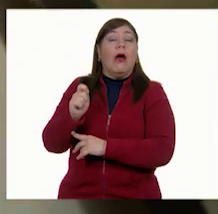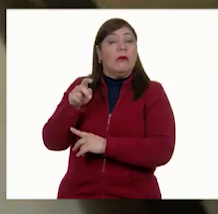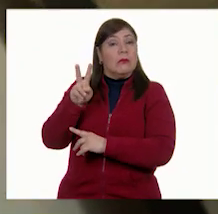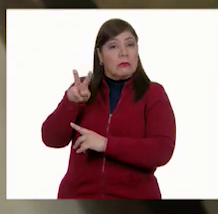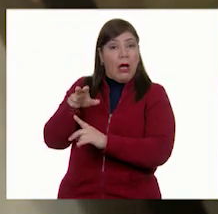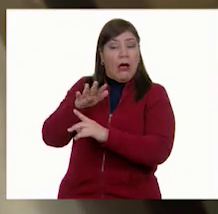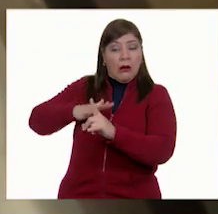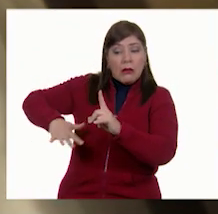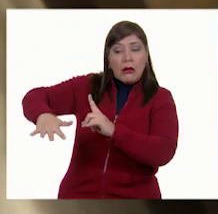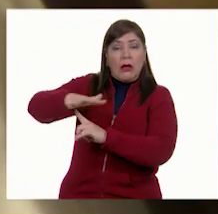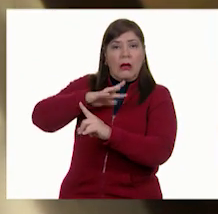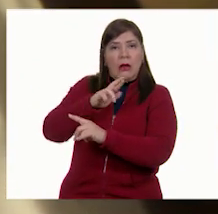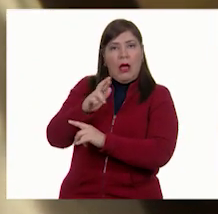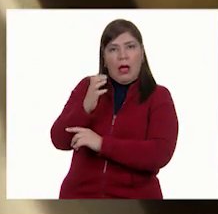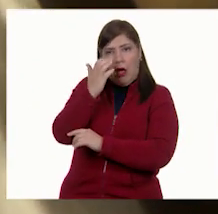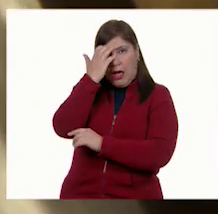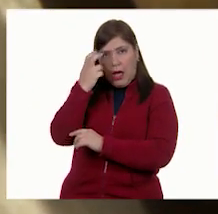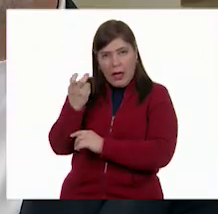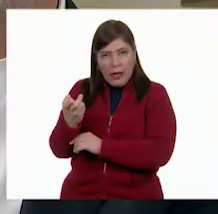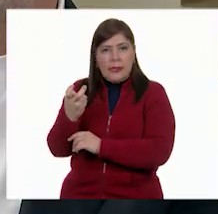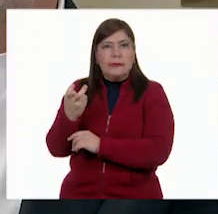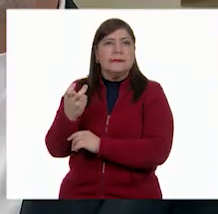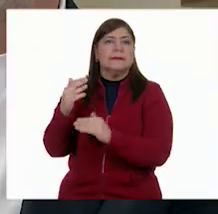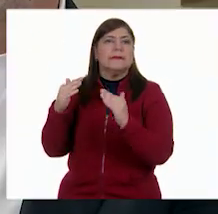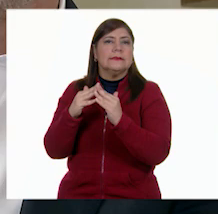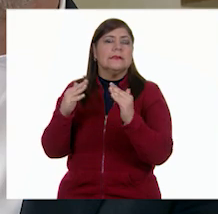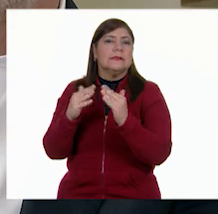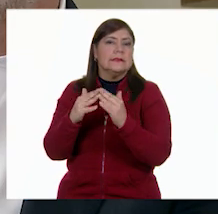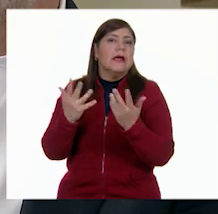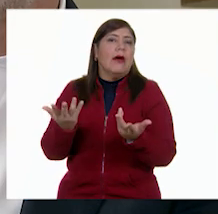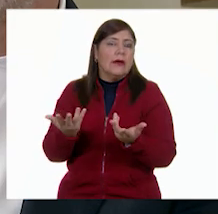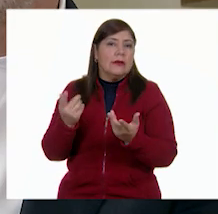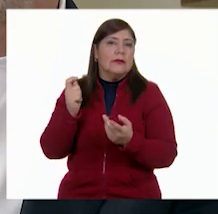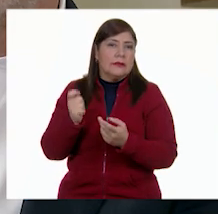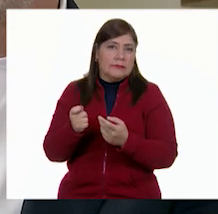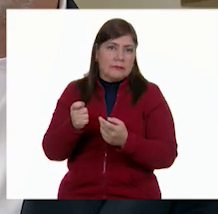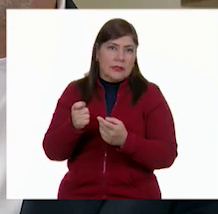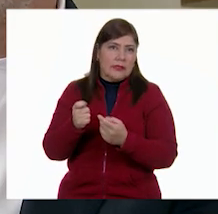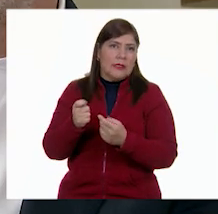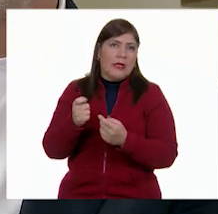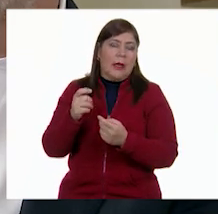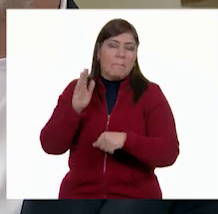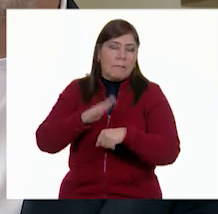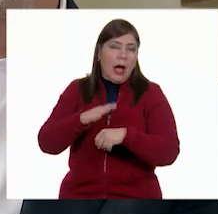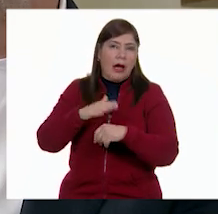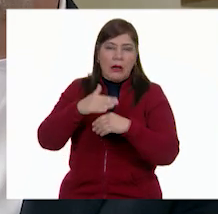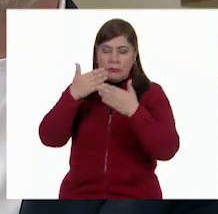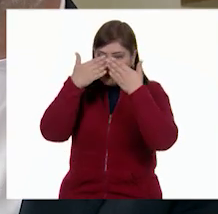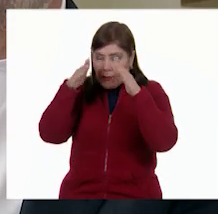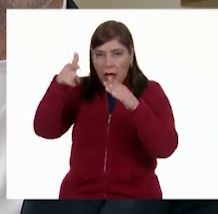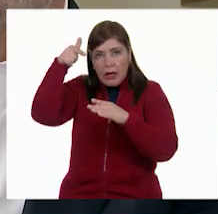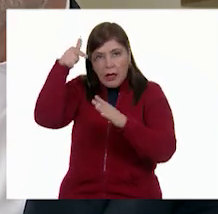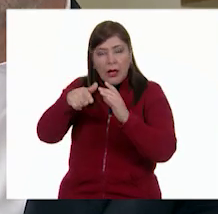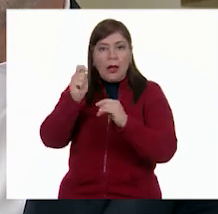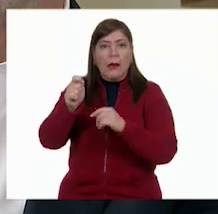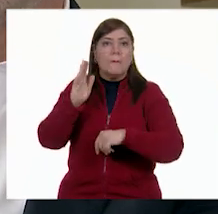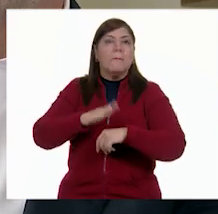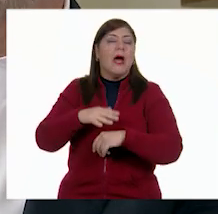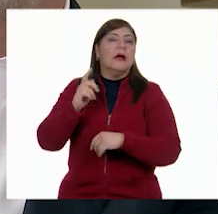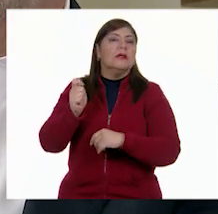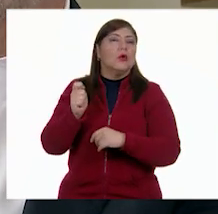reconocimientos que han hecho que el estatus de la casa sea siempre mayor y que al mismo tiempo quede mucho más fortalecida